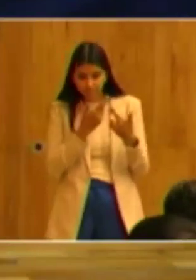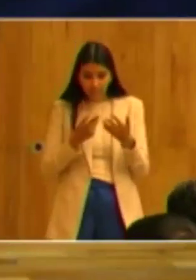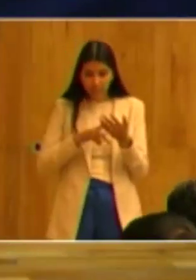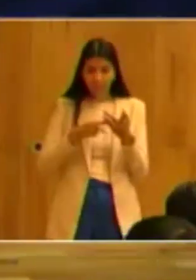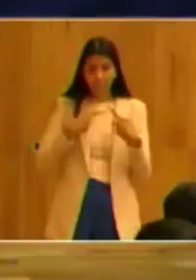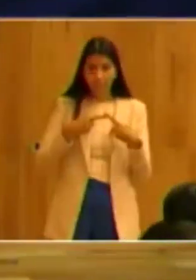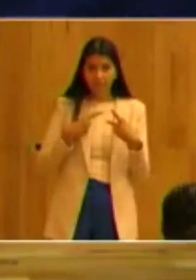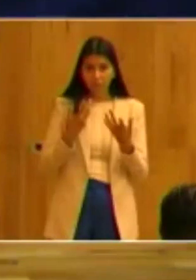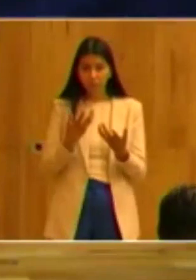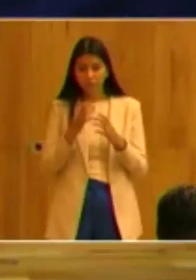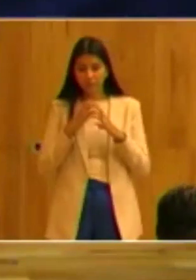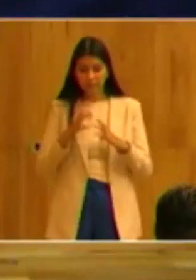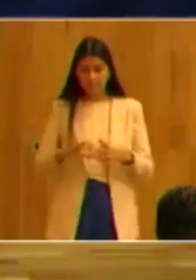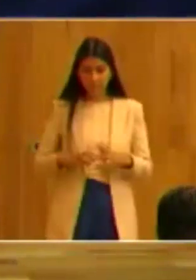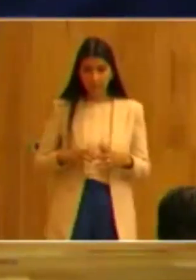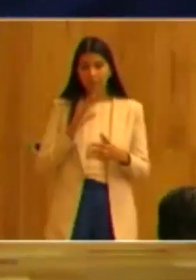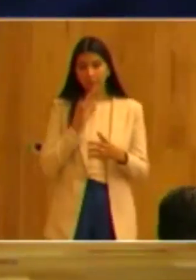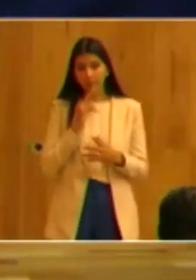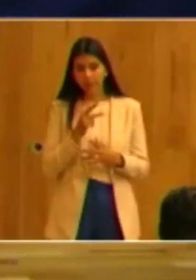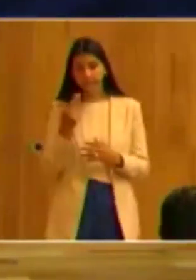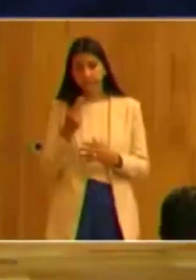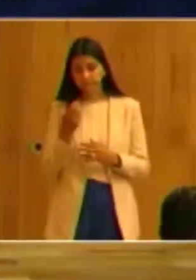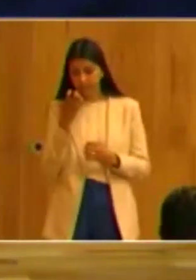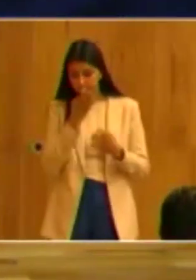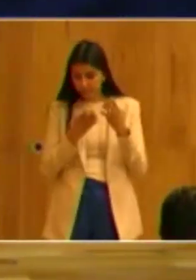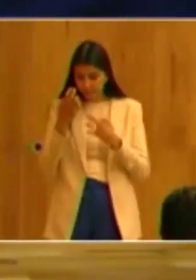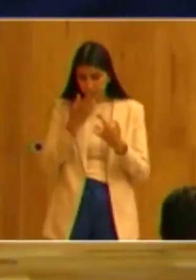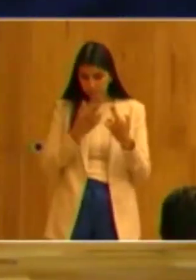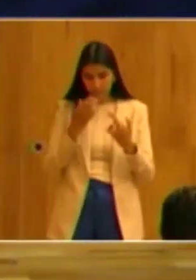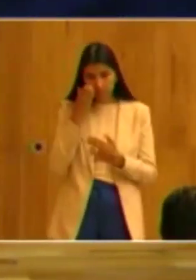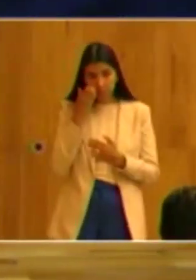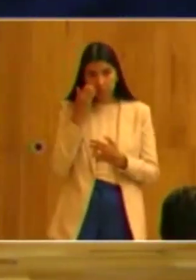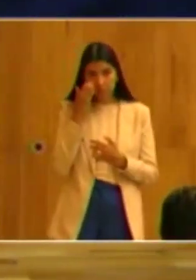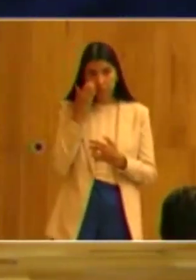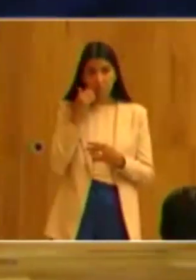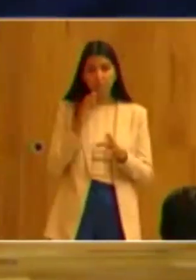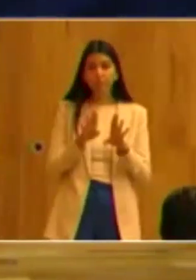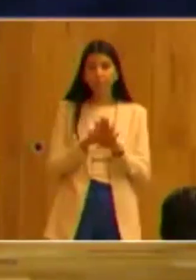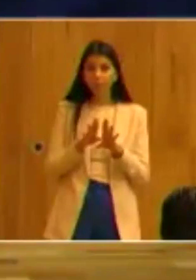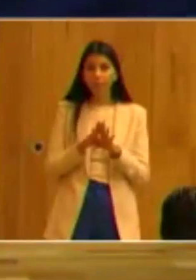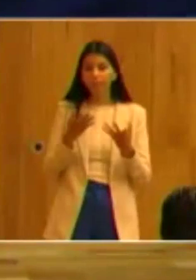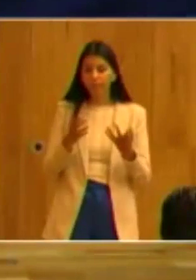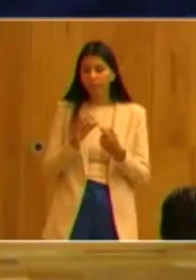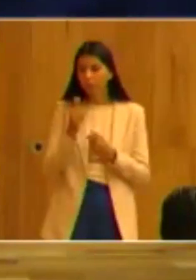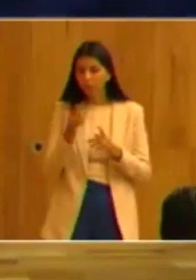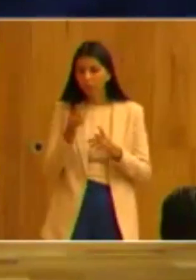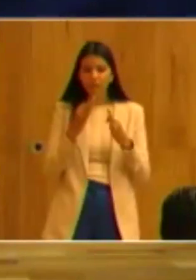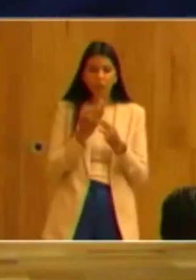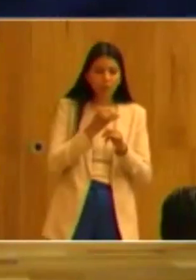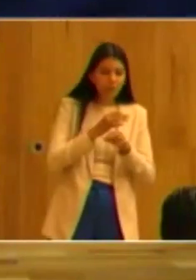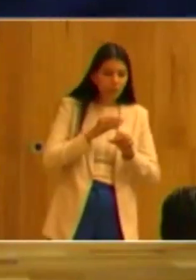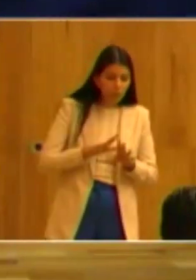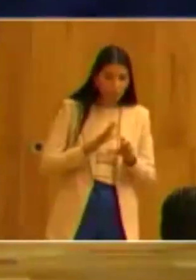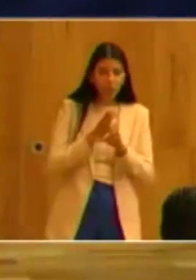persona. Más bien habría que analizar el contexto periférico, qué